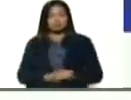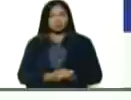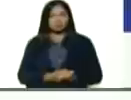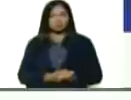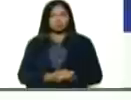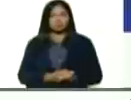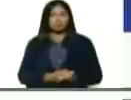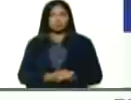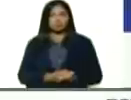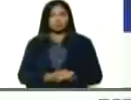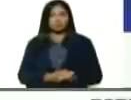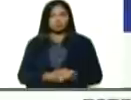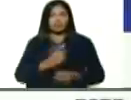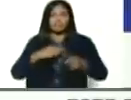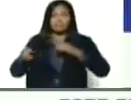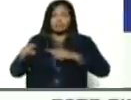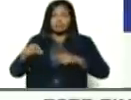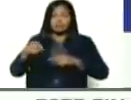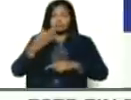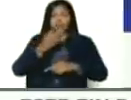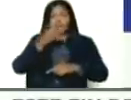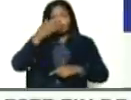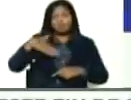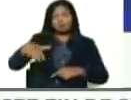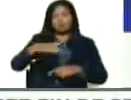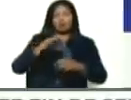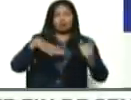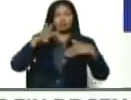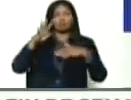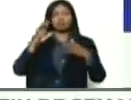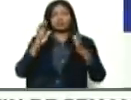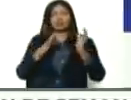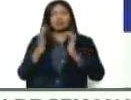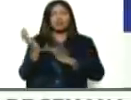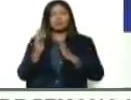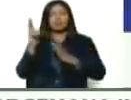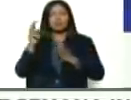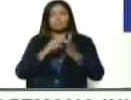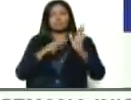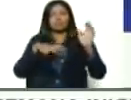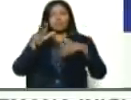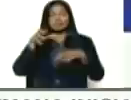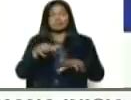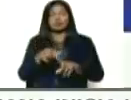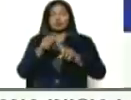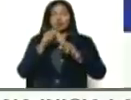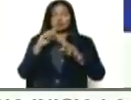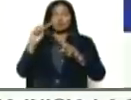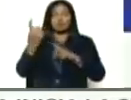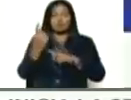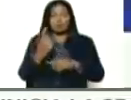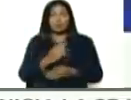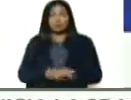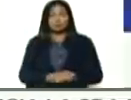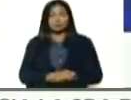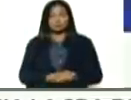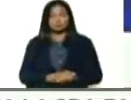por mandato del pueblo 14 de abril 2013 electo por primera vez